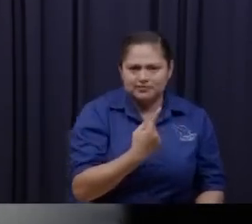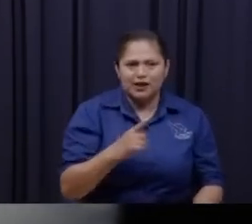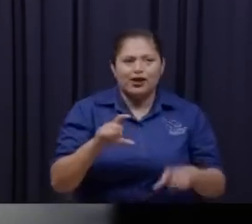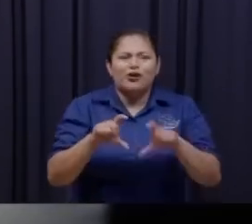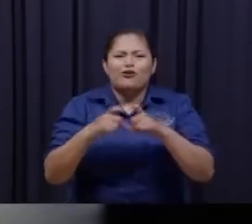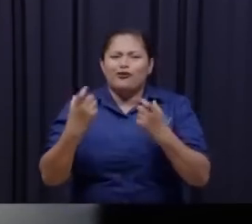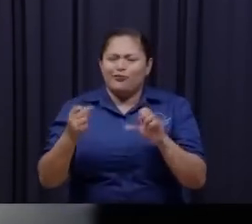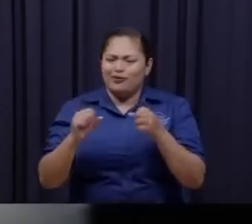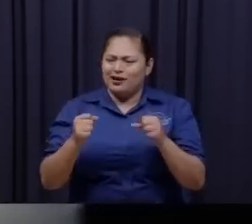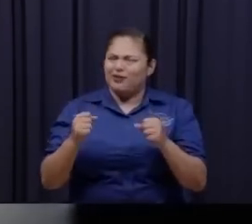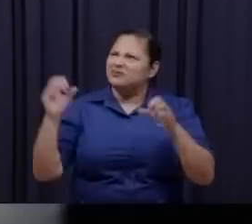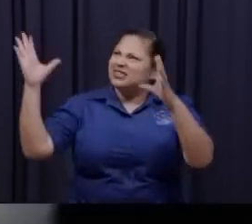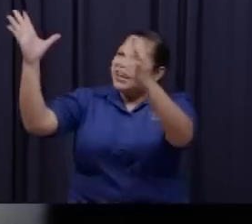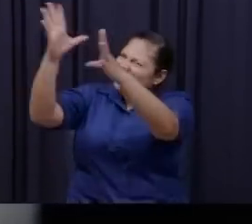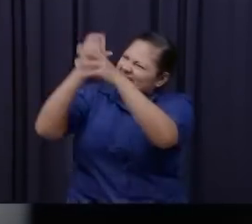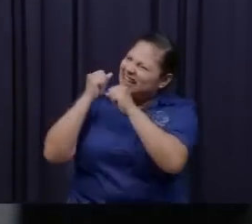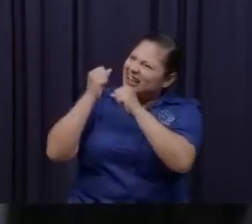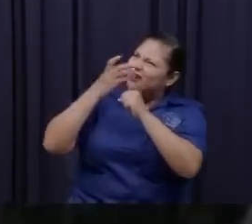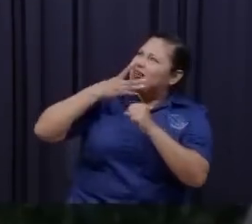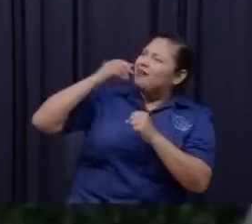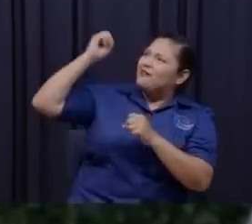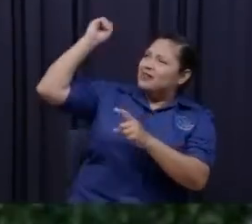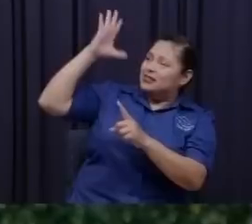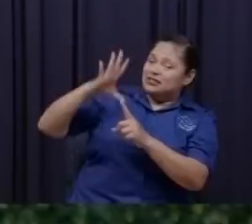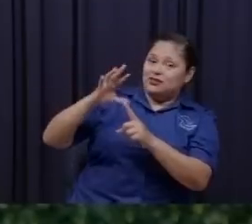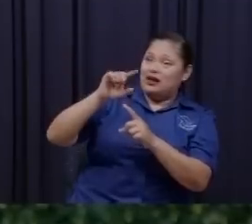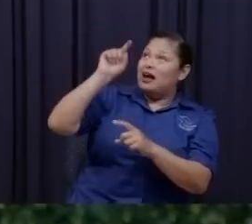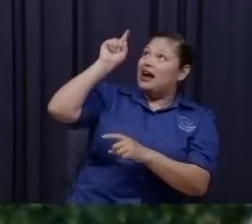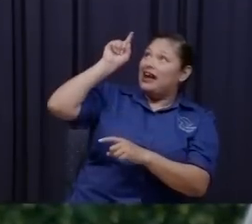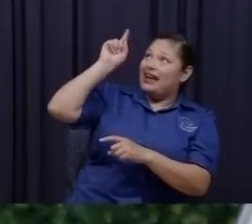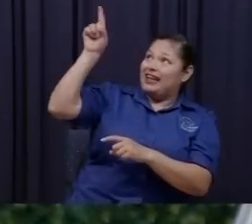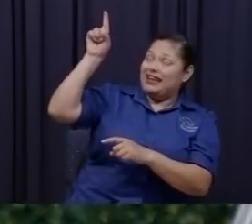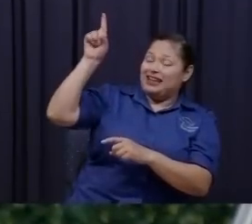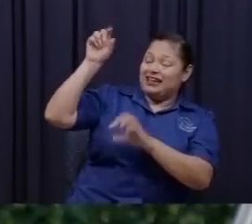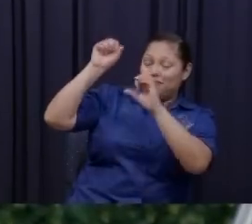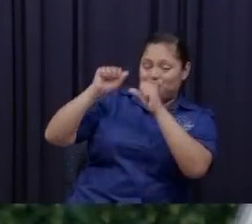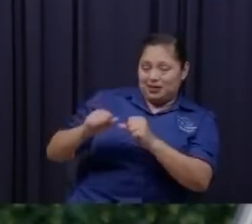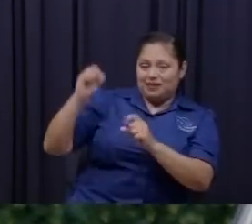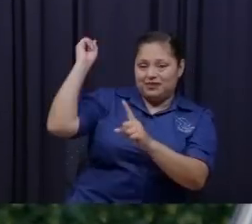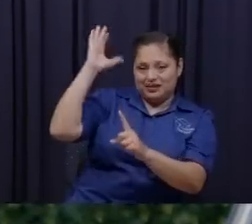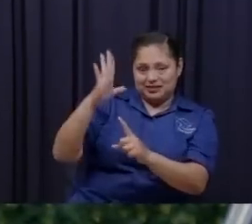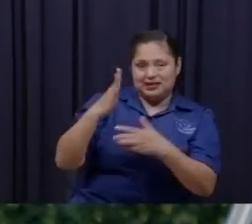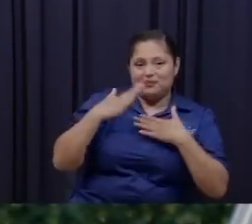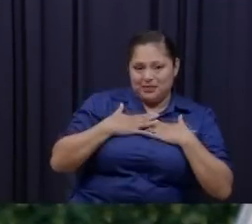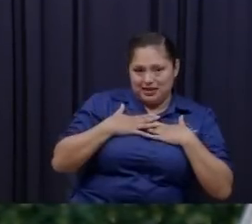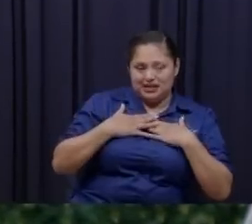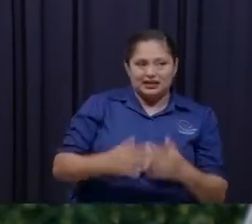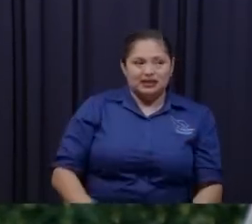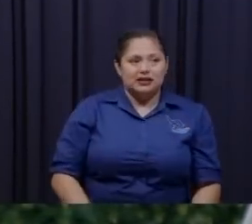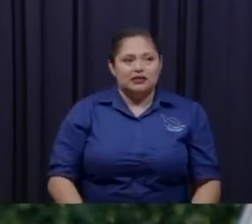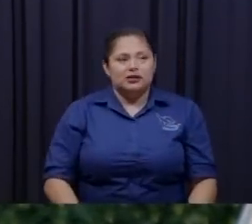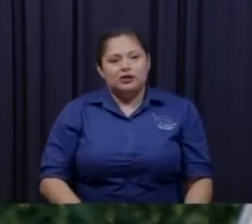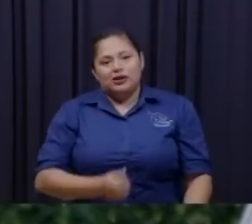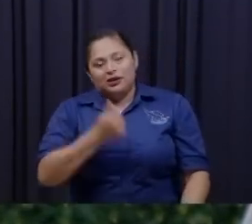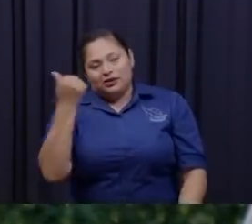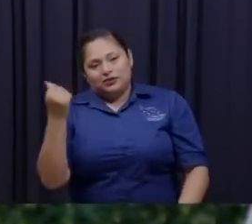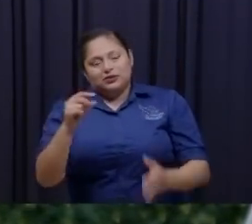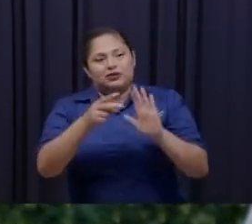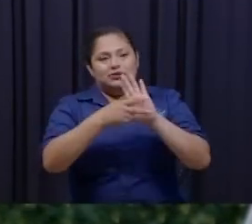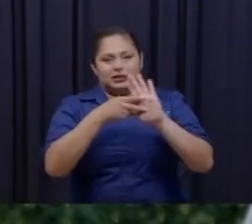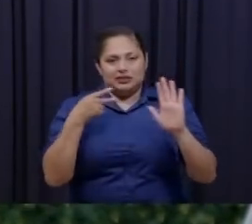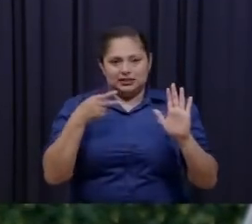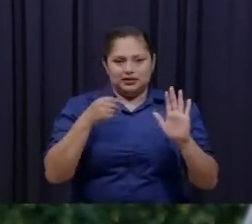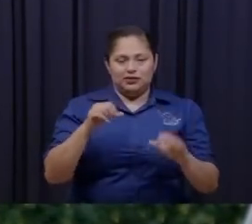¿cómo hago para arrancarle una bendición al que puede bendecir? ¿Por qué razón? A ver, aquí hay otro versículo contextual de la Biblia en